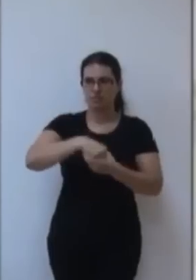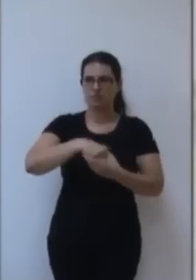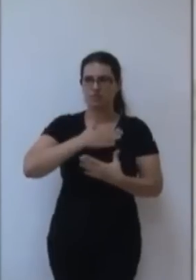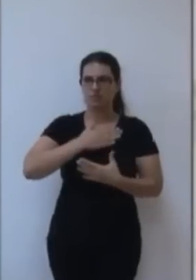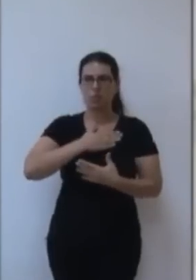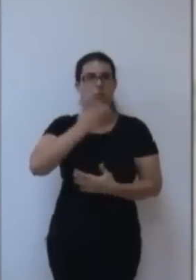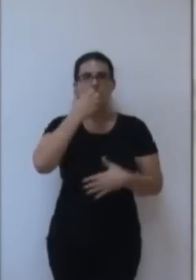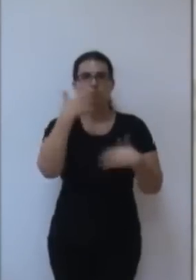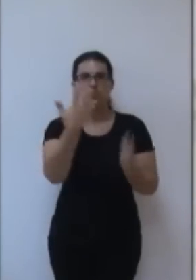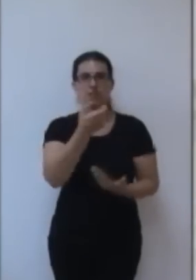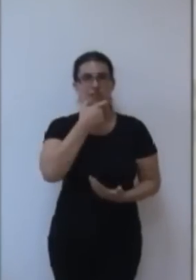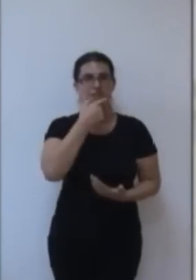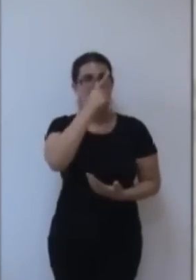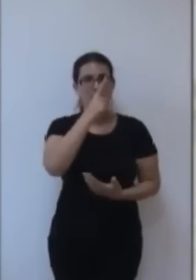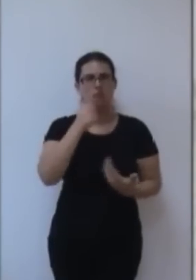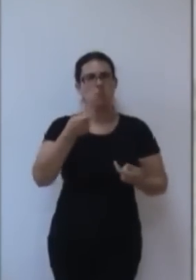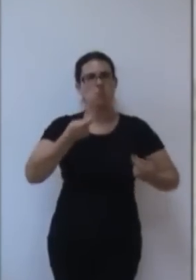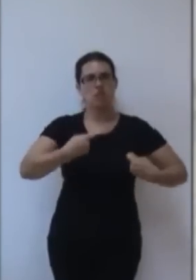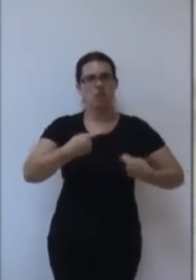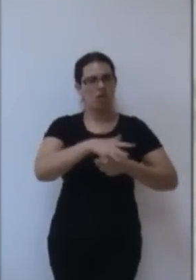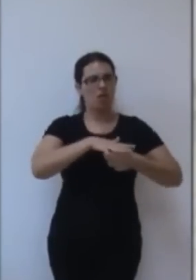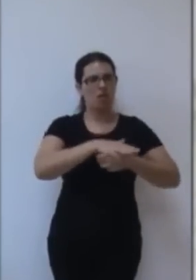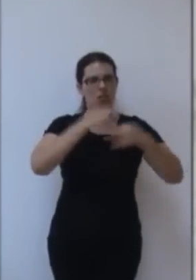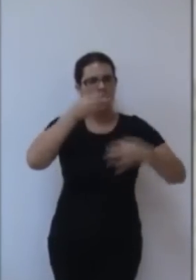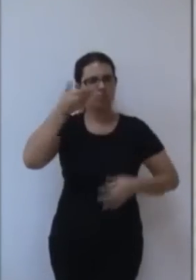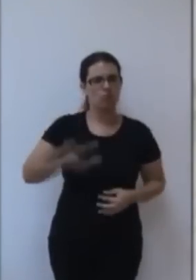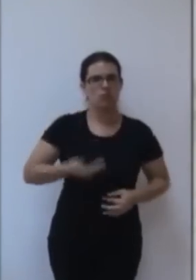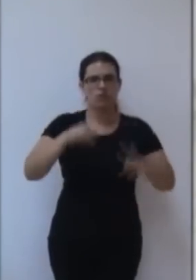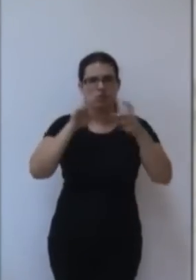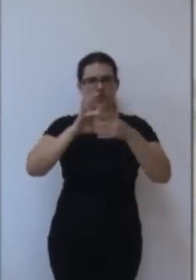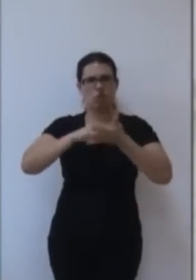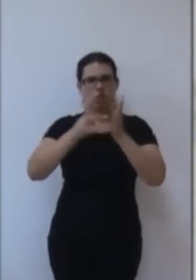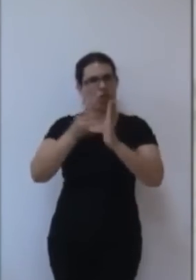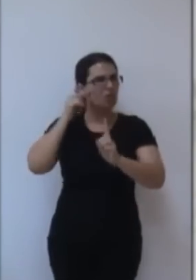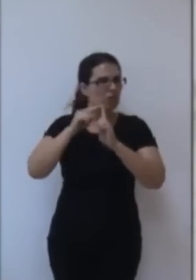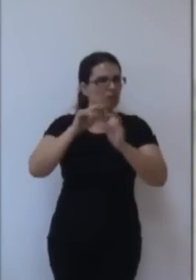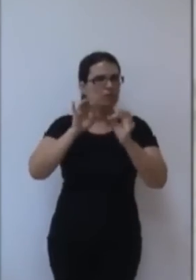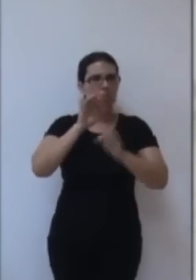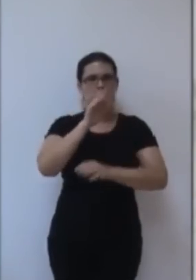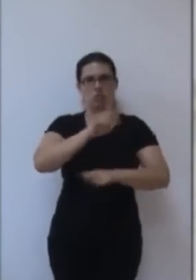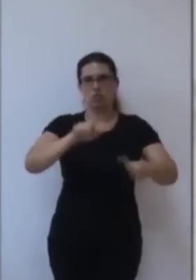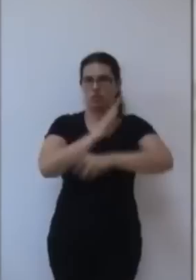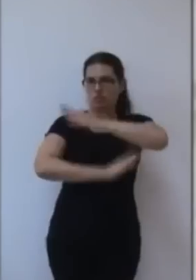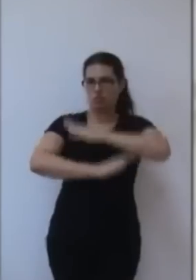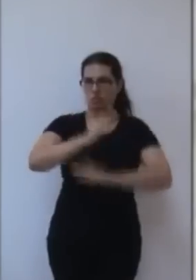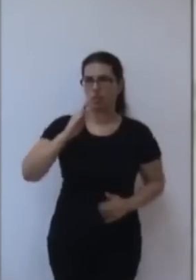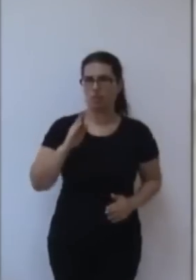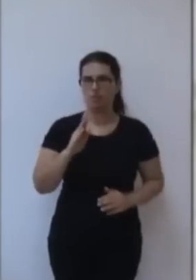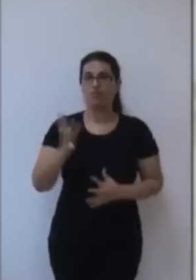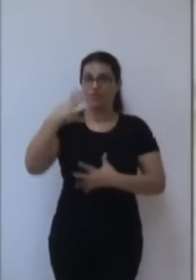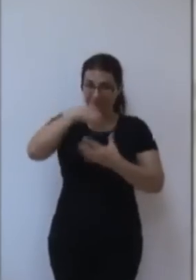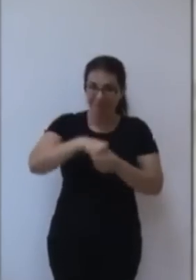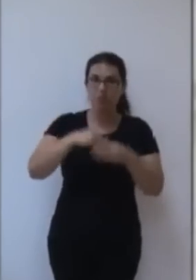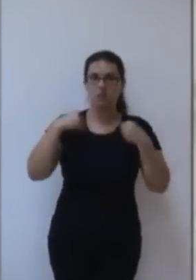porque en Reino Unido, por ejemplo, hay un mercado importantísimo en el ámbito de las tecnologías para personas con discapacidad, ¿no? Incluida